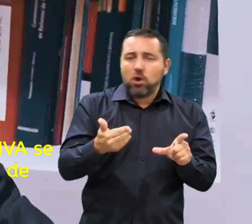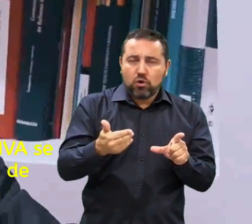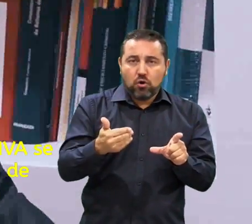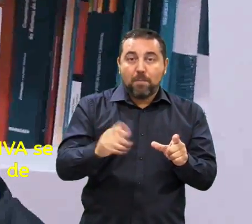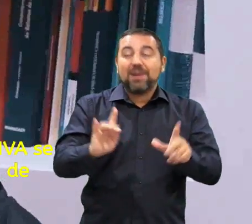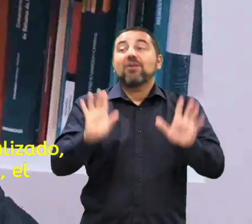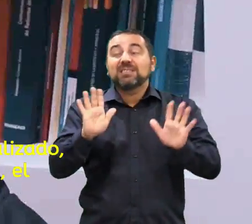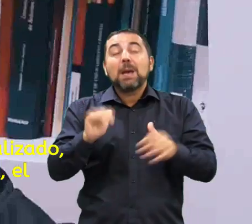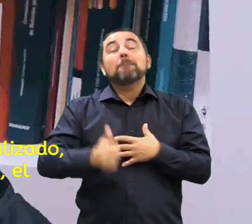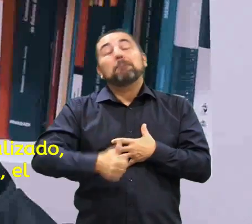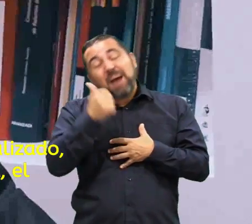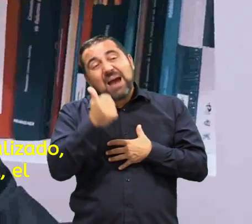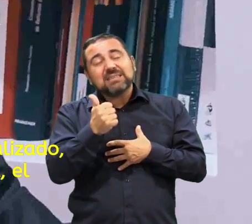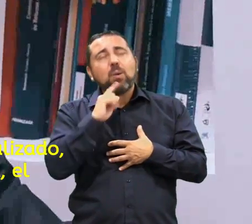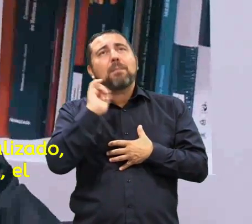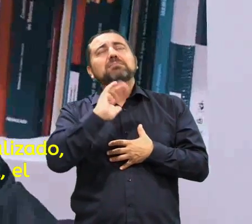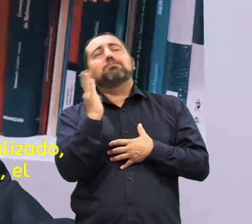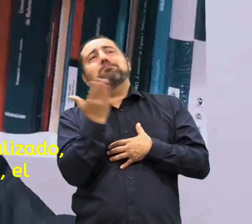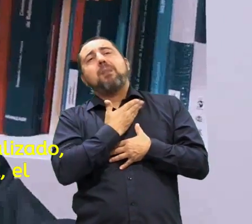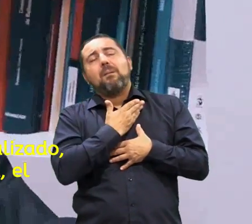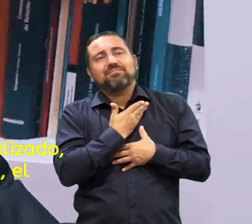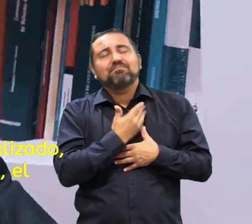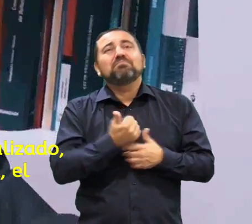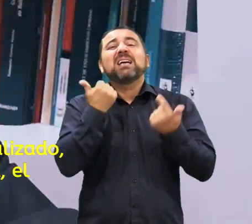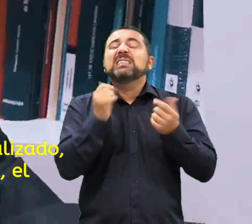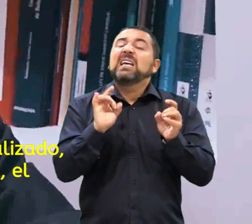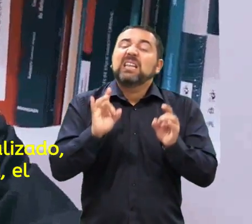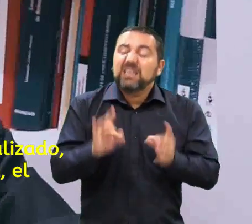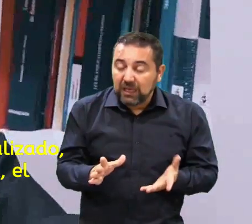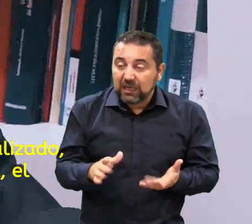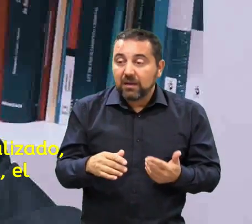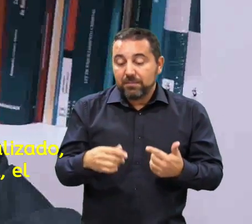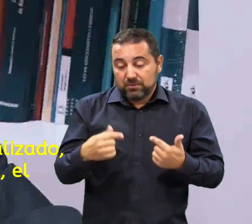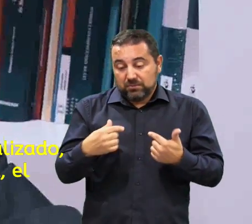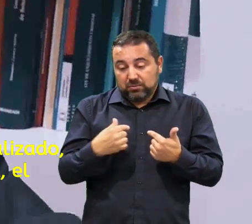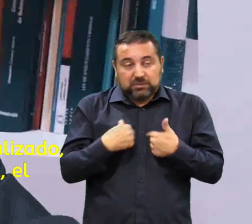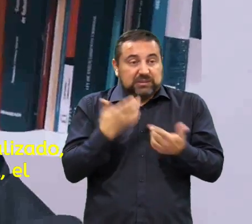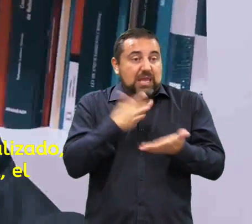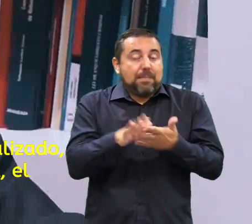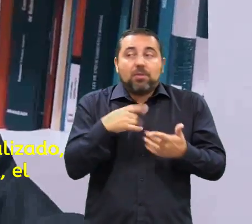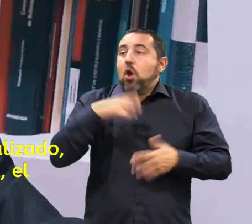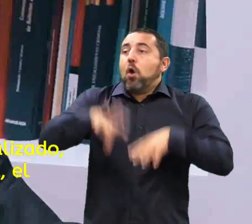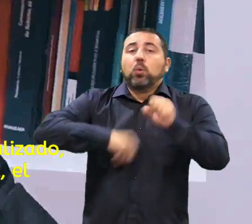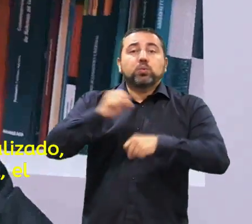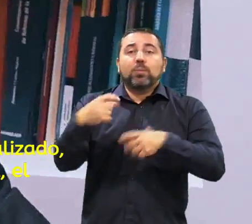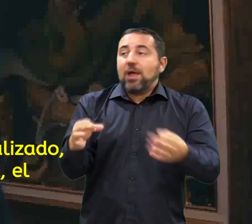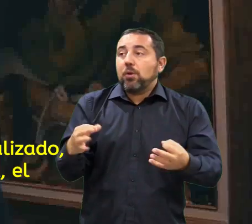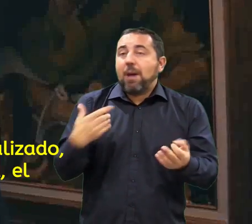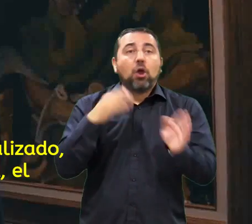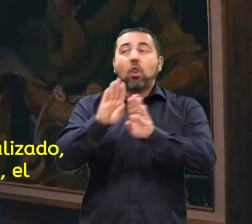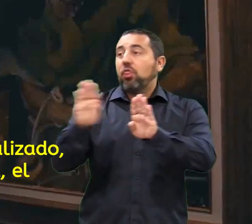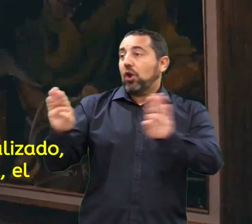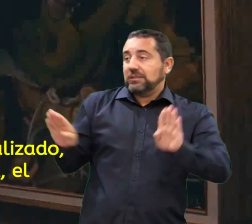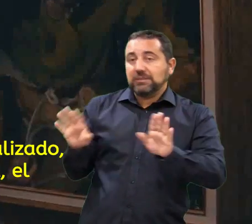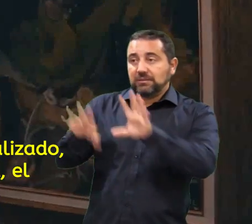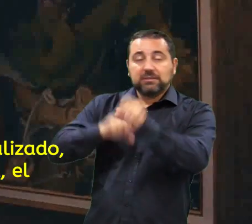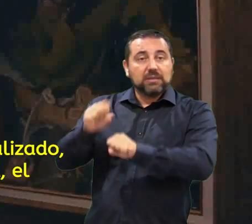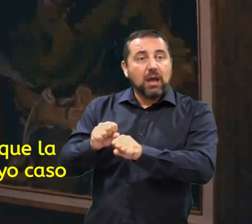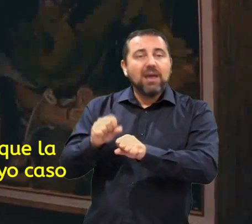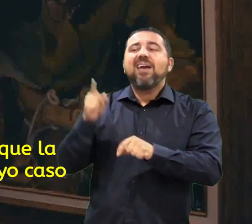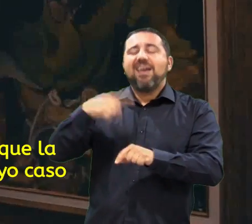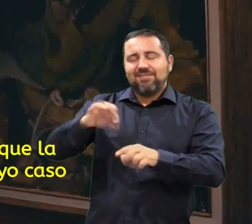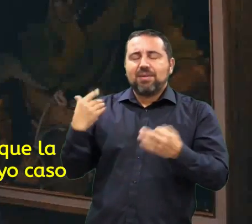en la operación, no el valor. En cambio, el que está más penalizado, por así decirlo, es el consumidor